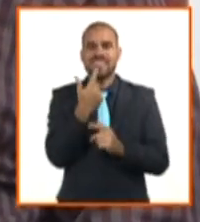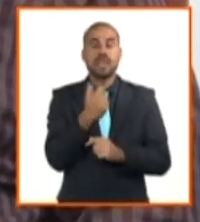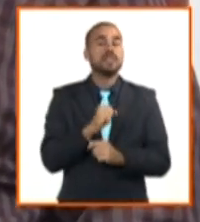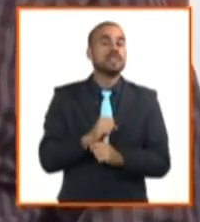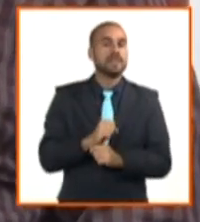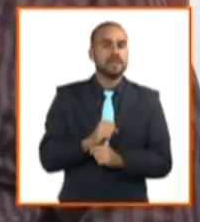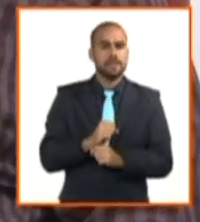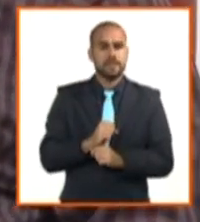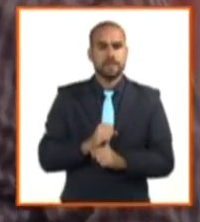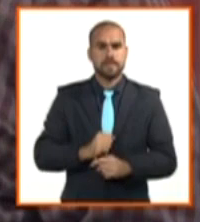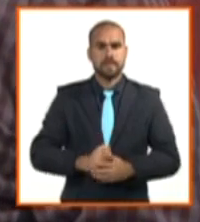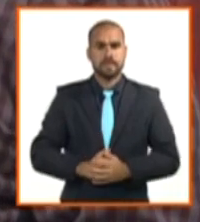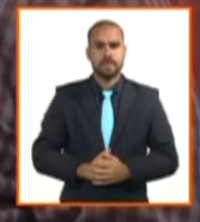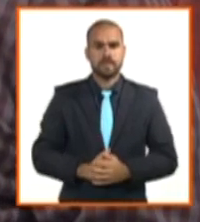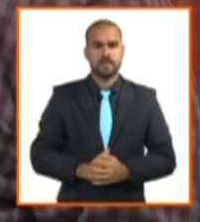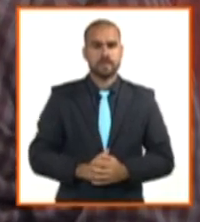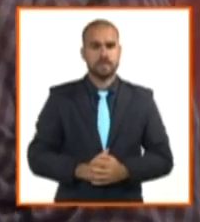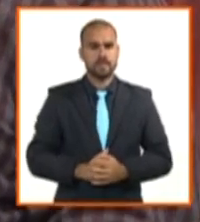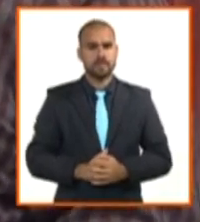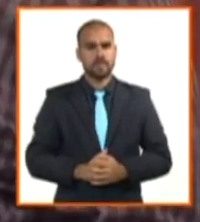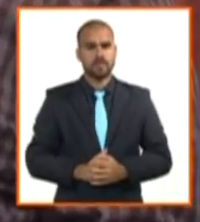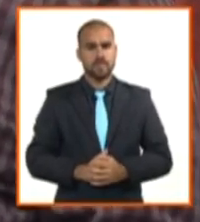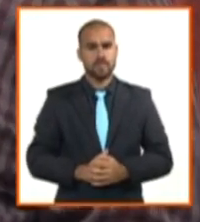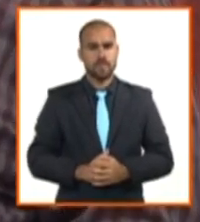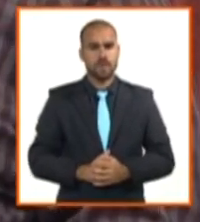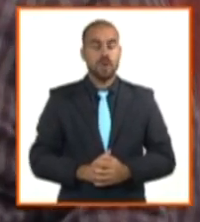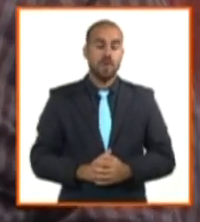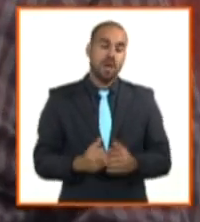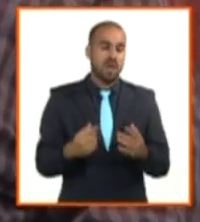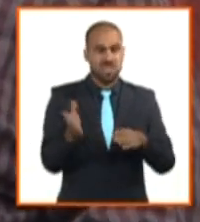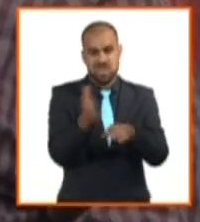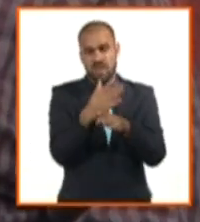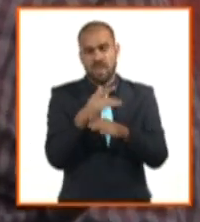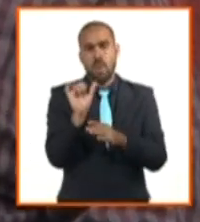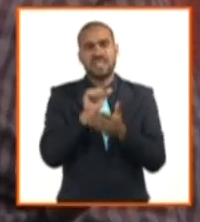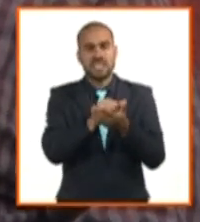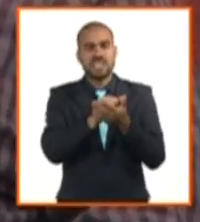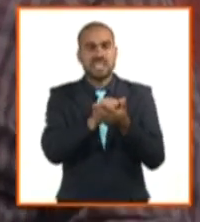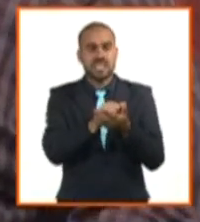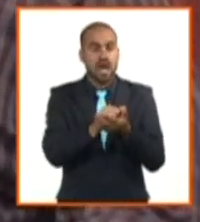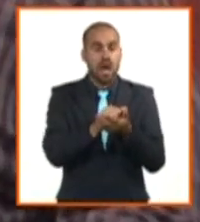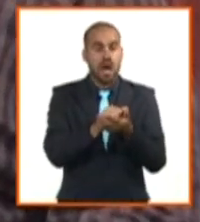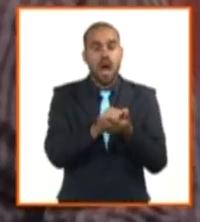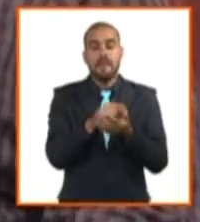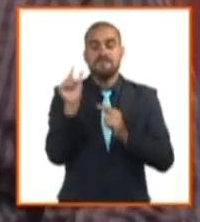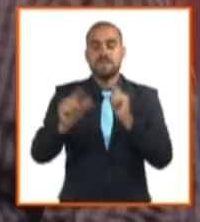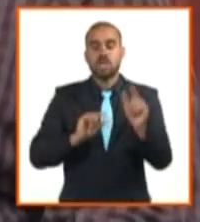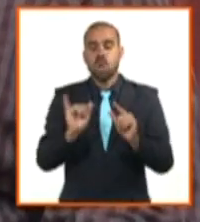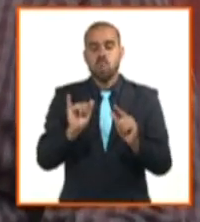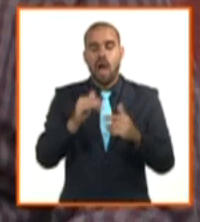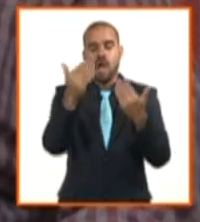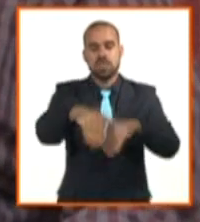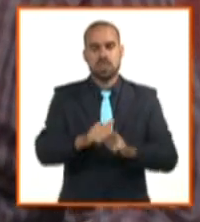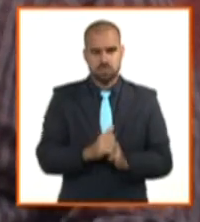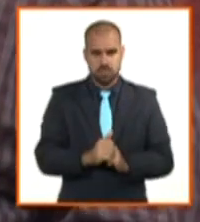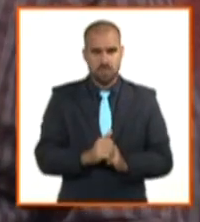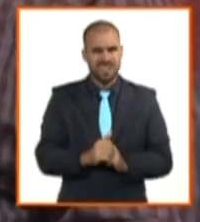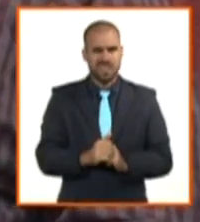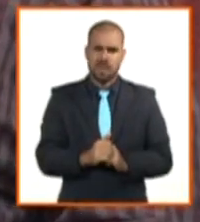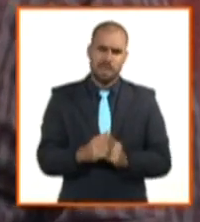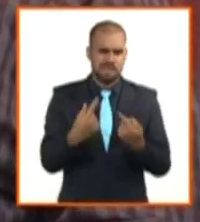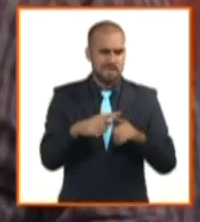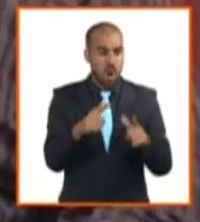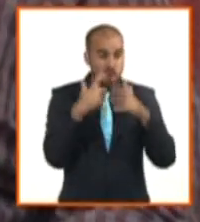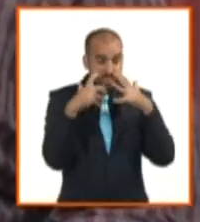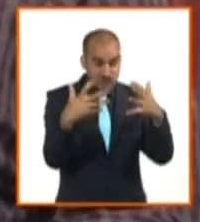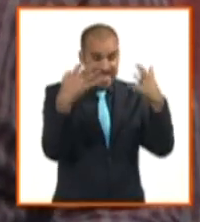incentivos que las personas salgan a la calle y se consideró que no todo un servicio cuando sea imprescindible en este